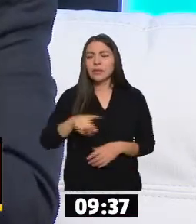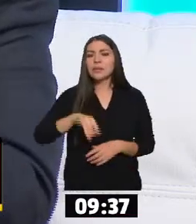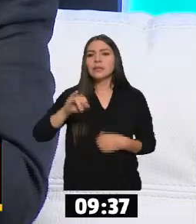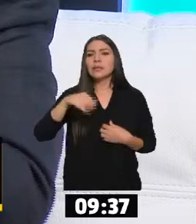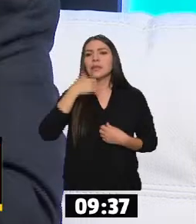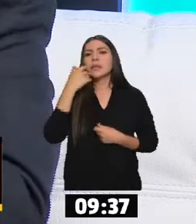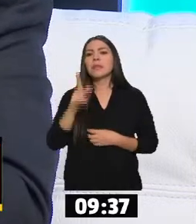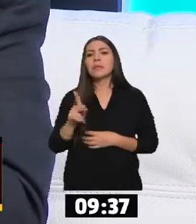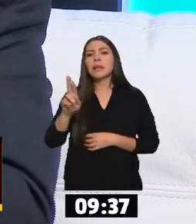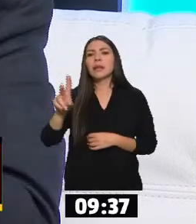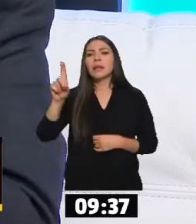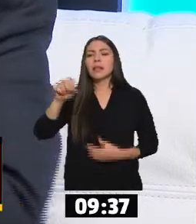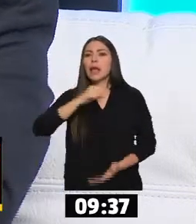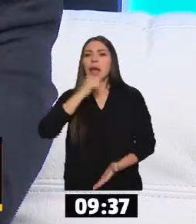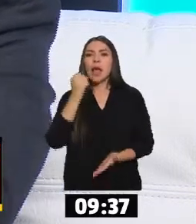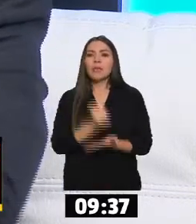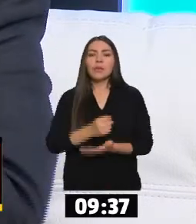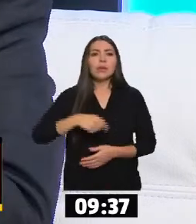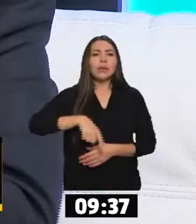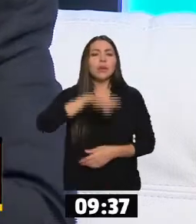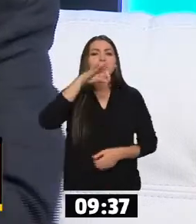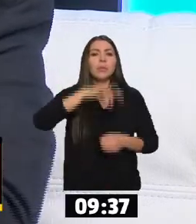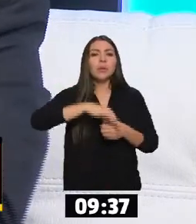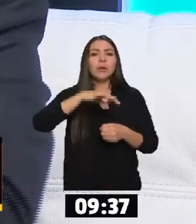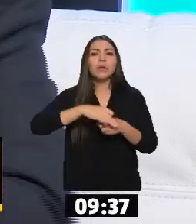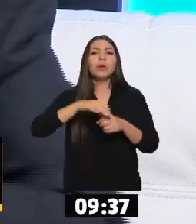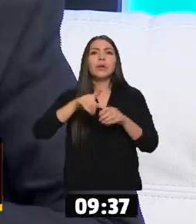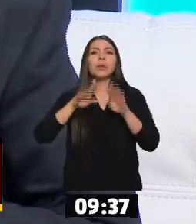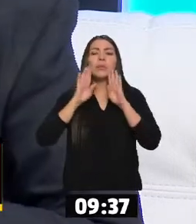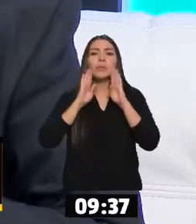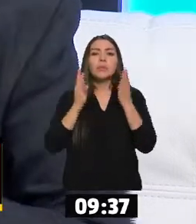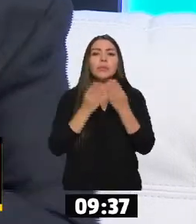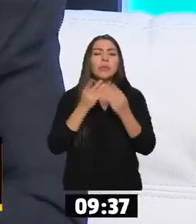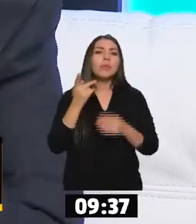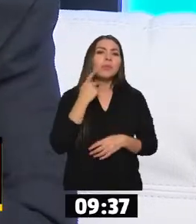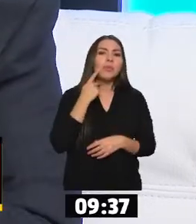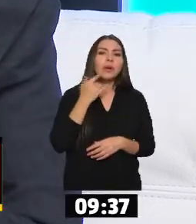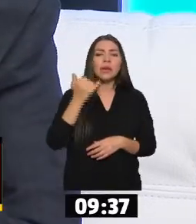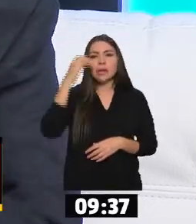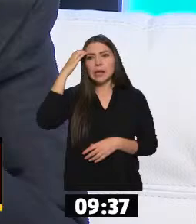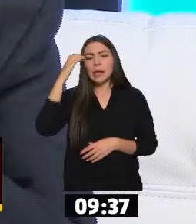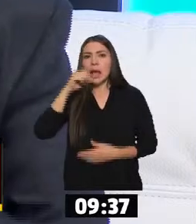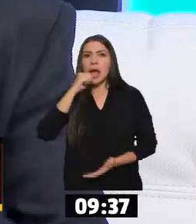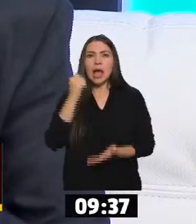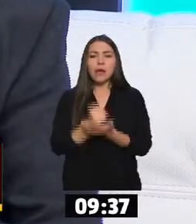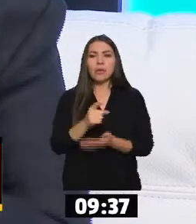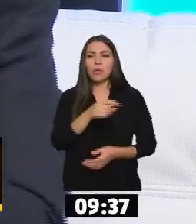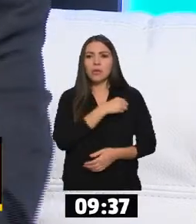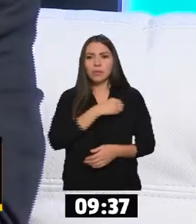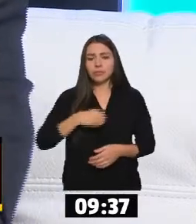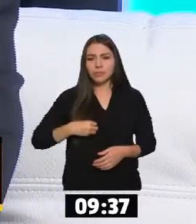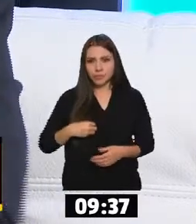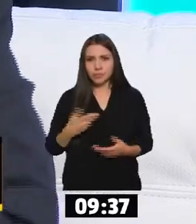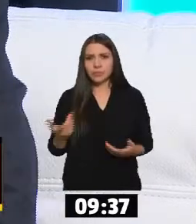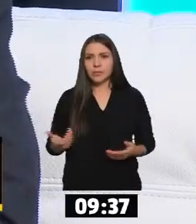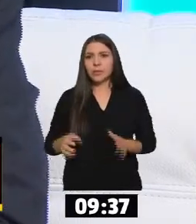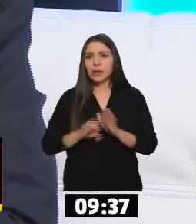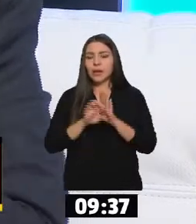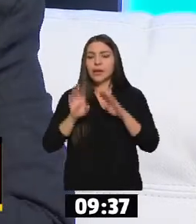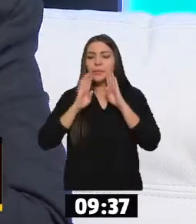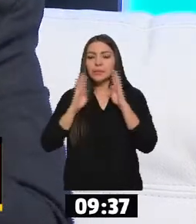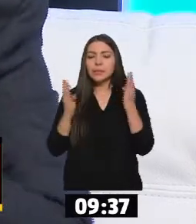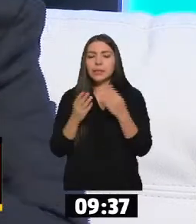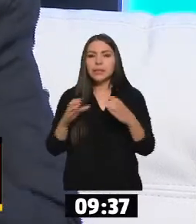cómplice entre el poder político y el poder criminal. Ya hablamos aquí de lo que puede ser el cártel de